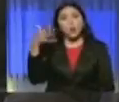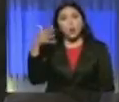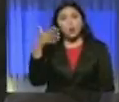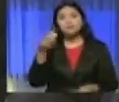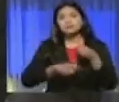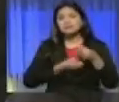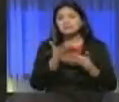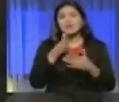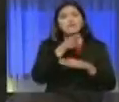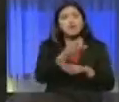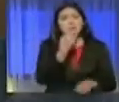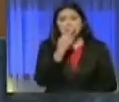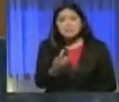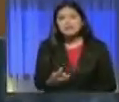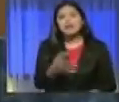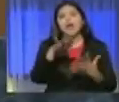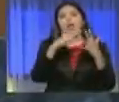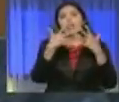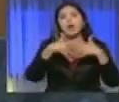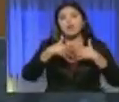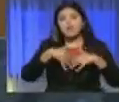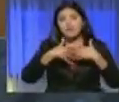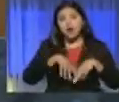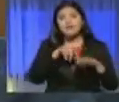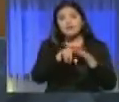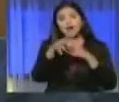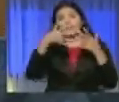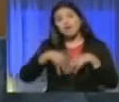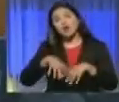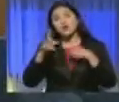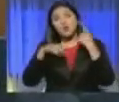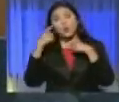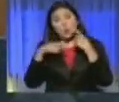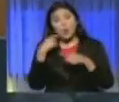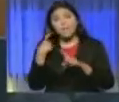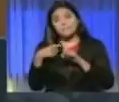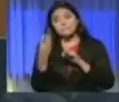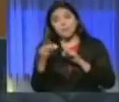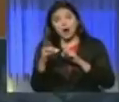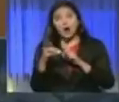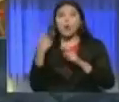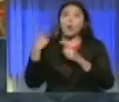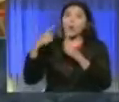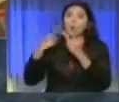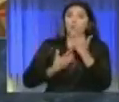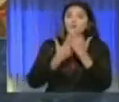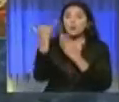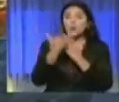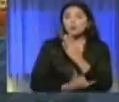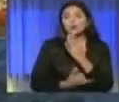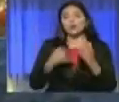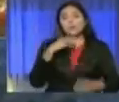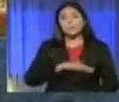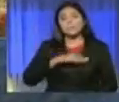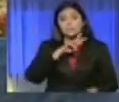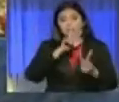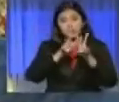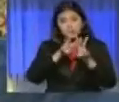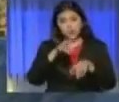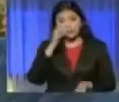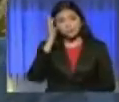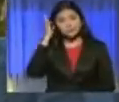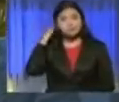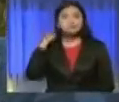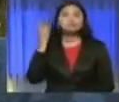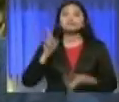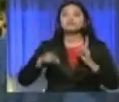efectuaron visitas a las fábricas que tenemos de Barrio Nuevo, Barrio Tricolor, y adicionalmente otros proyectos vinculados a la Gran Misión Vivienda Venezuela.